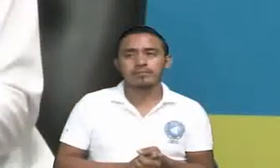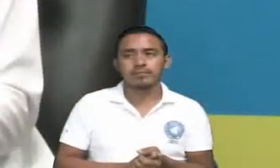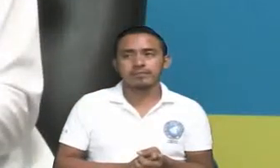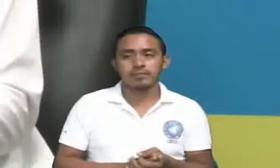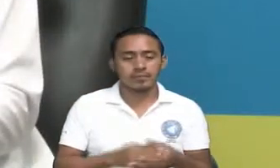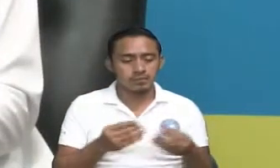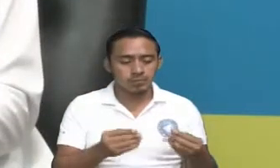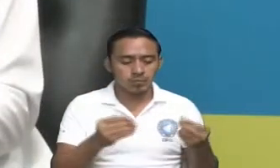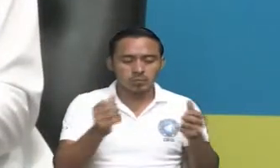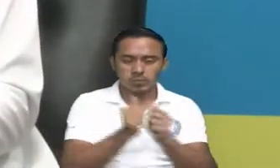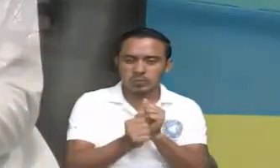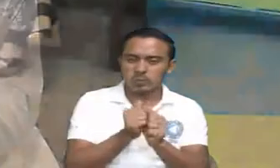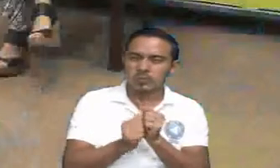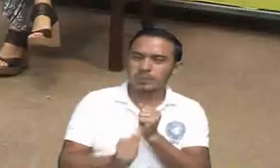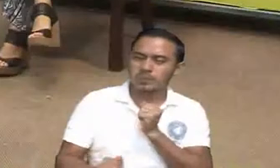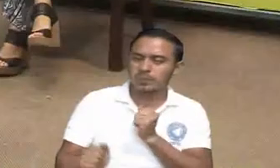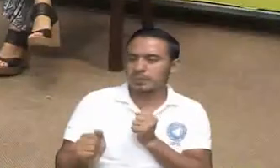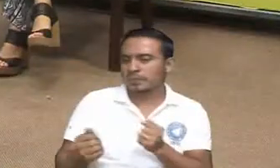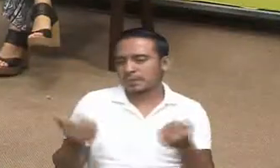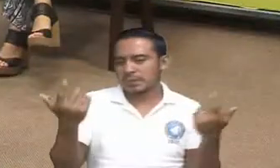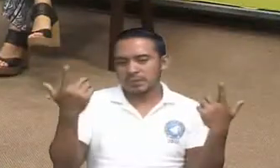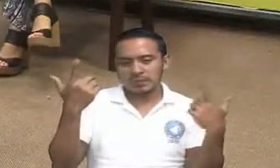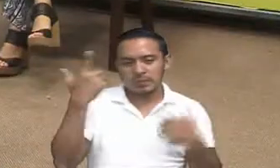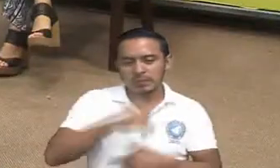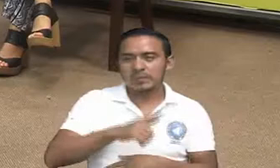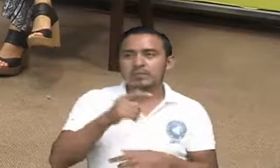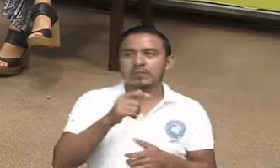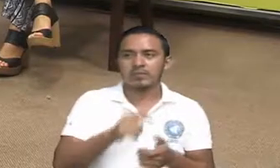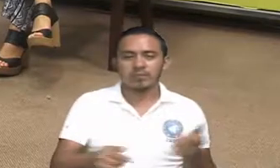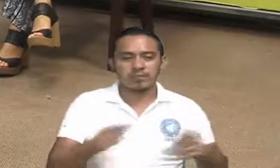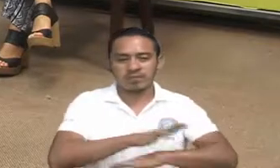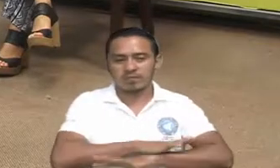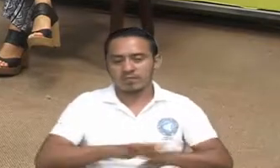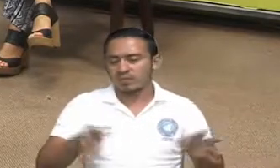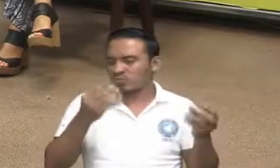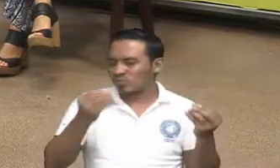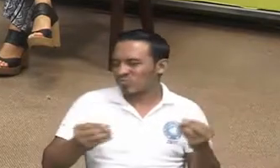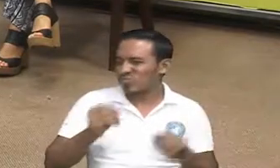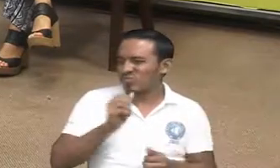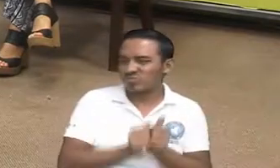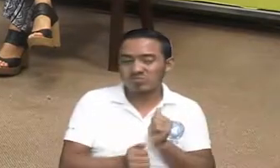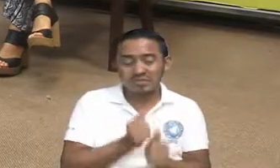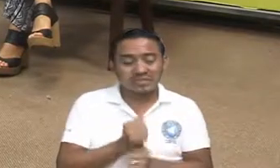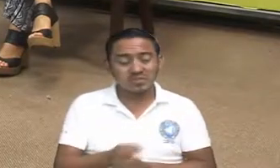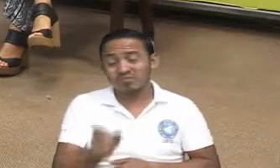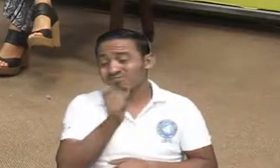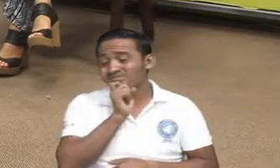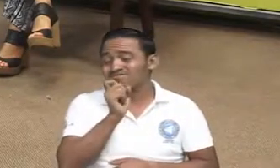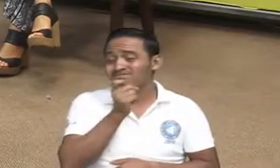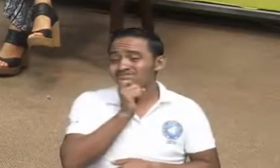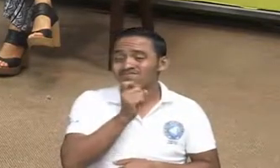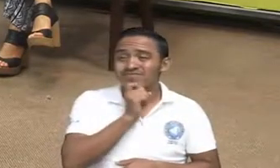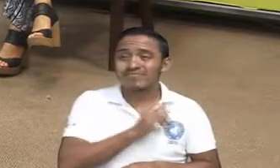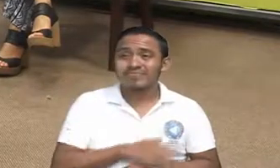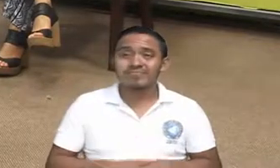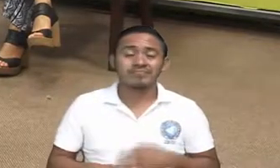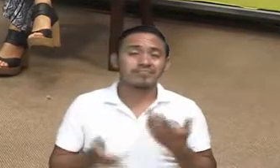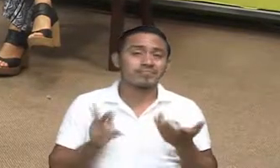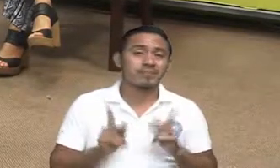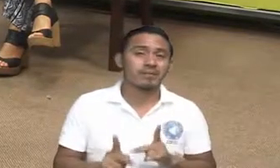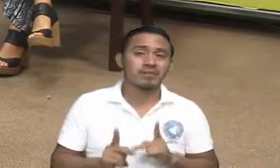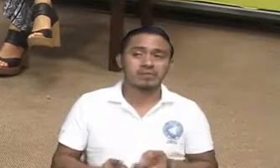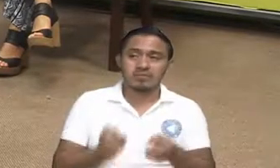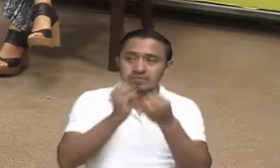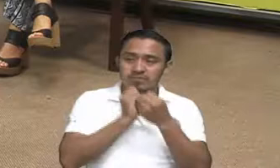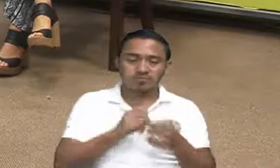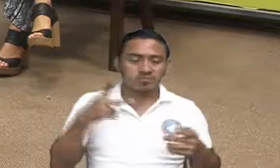extremadamente caótica, es decir, uh-huh. terminó la relación porque fue celoso extremo. Obviamente la persona lo cortó, ya no